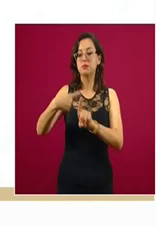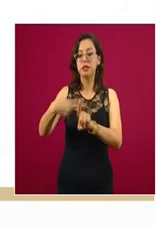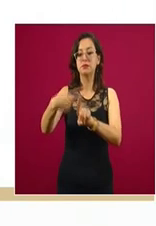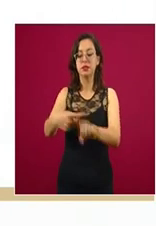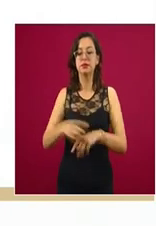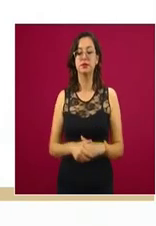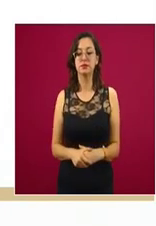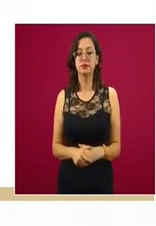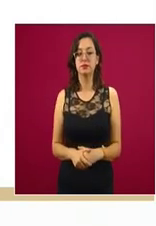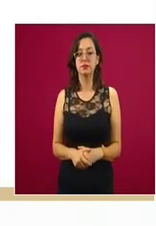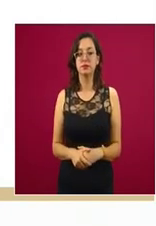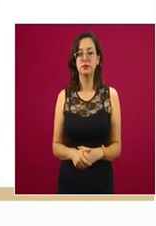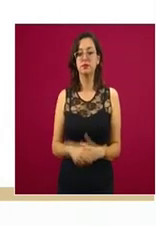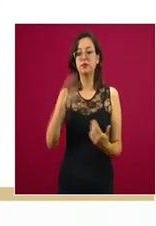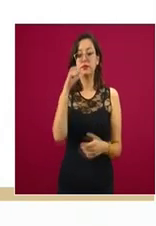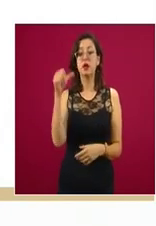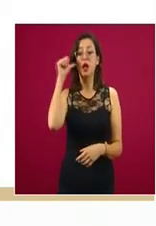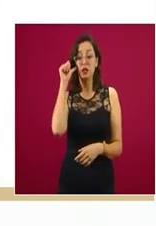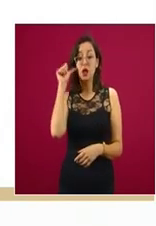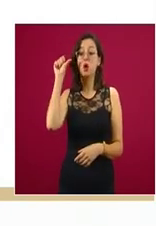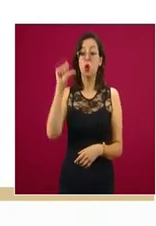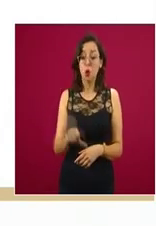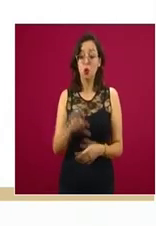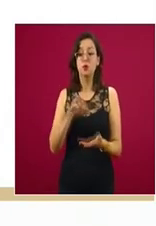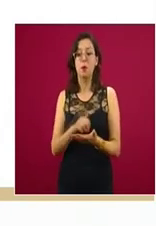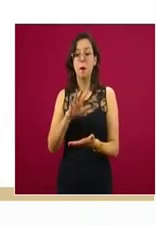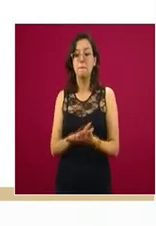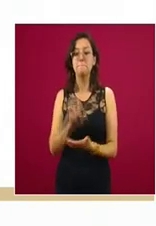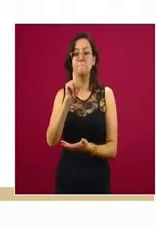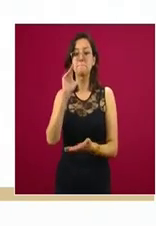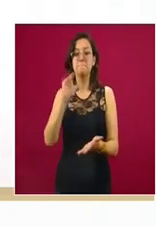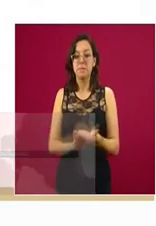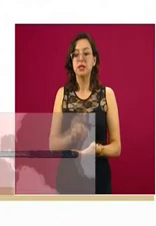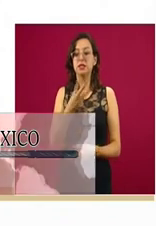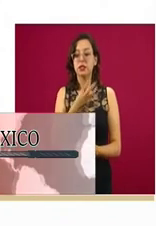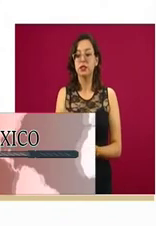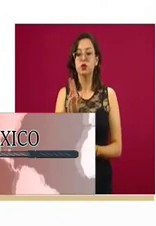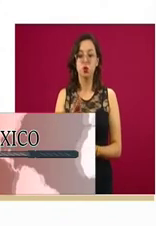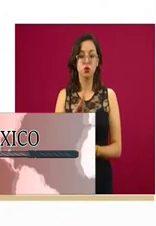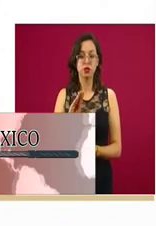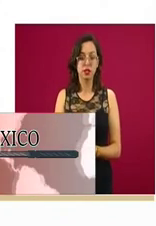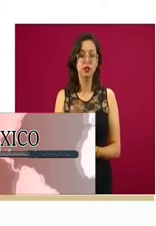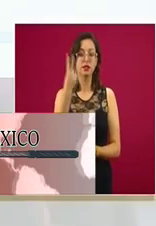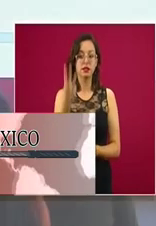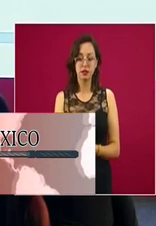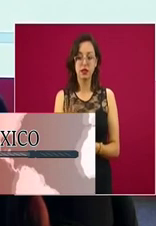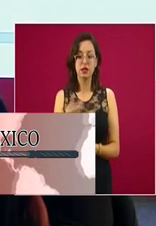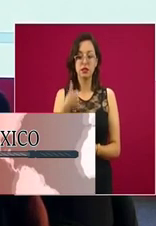aquí los últimos de ayer a hoy se registraron 1.383, lo que representa un aumento